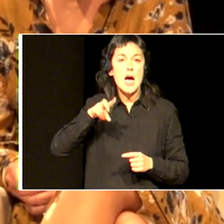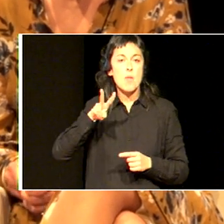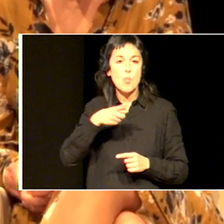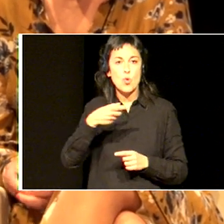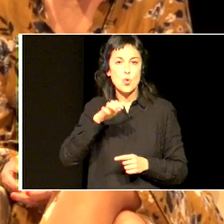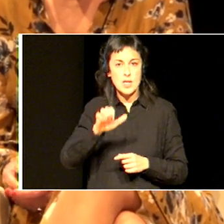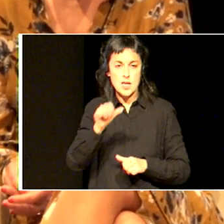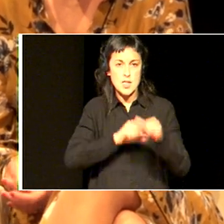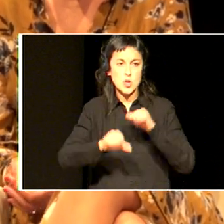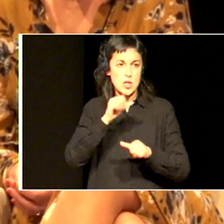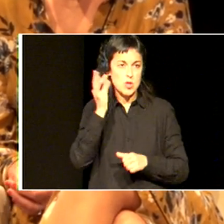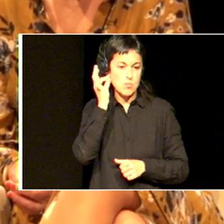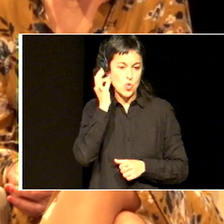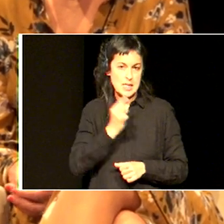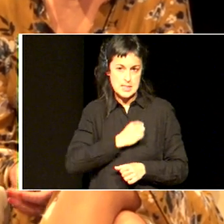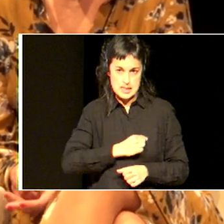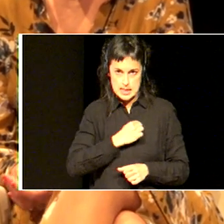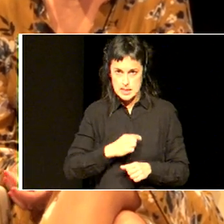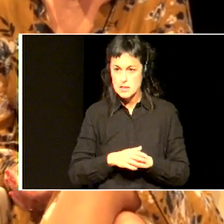Gitanas, eta bai ikusten dugu